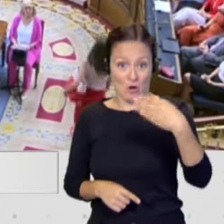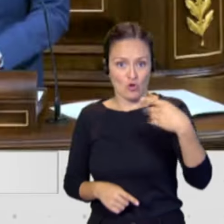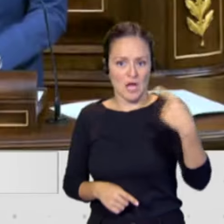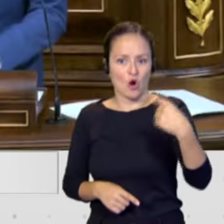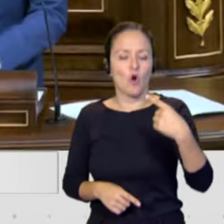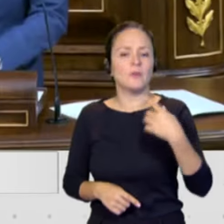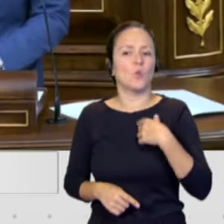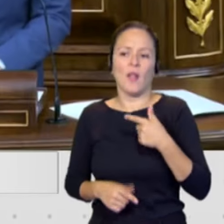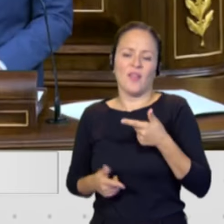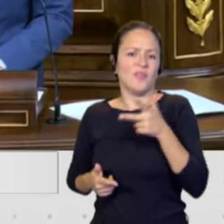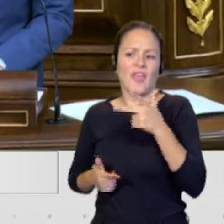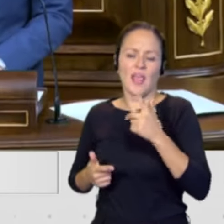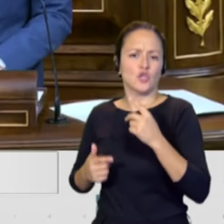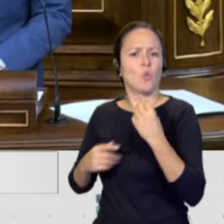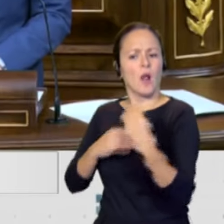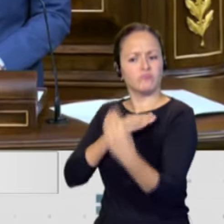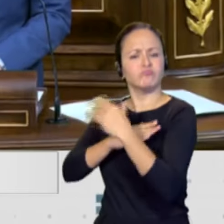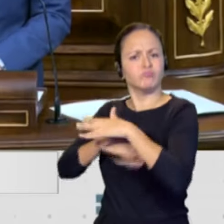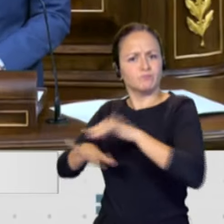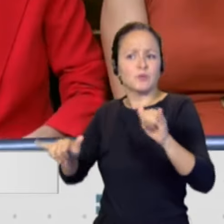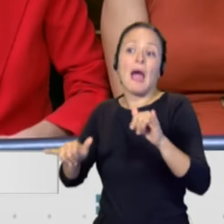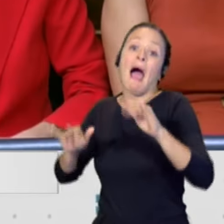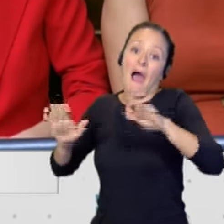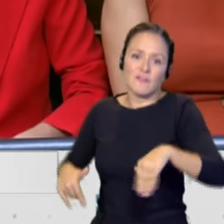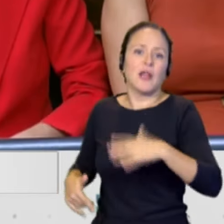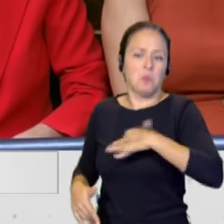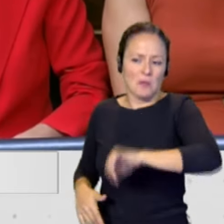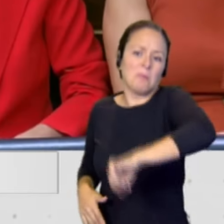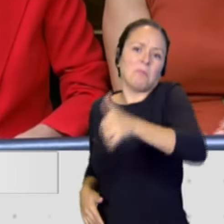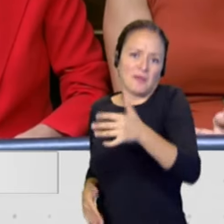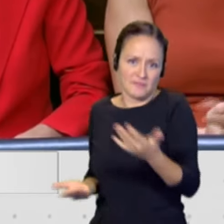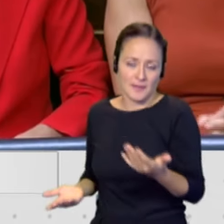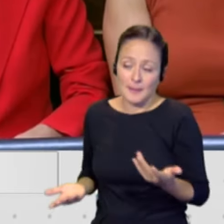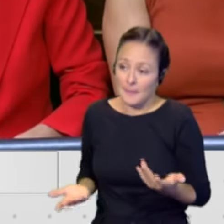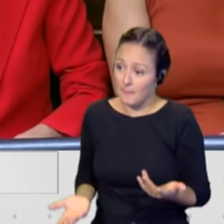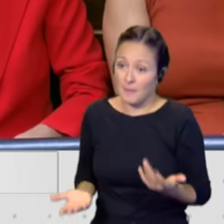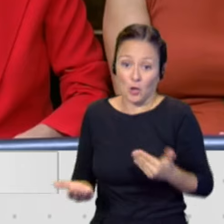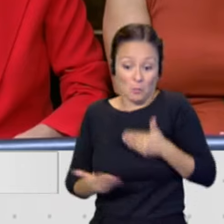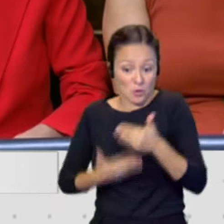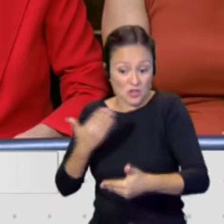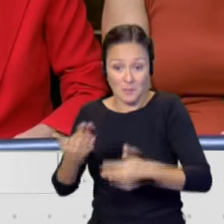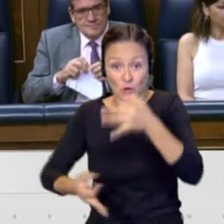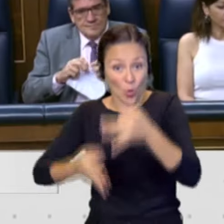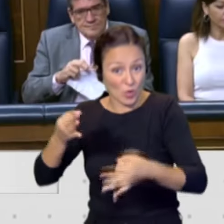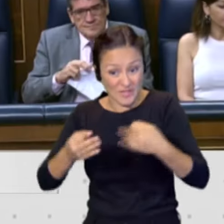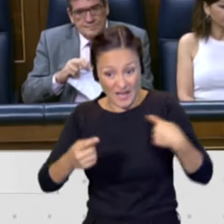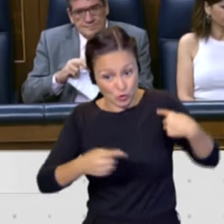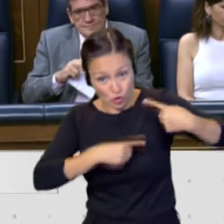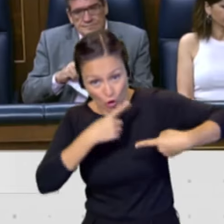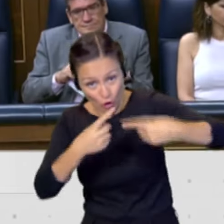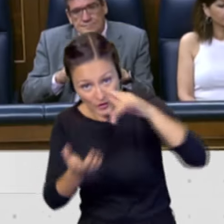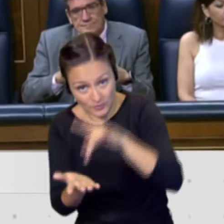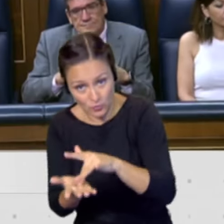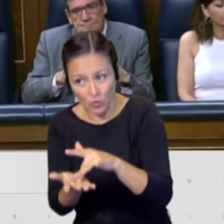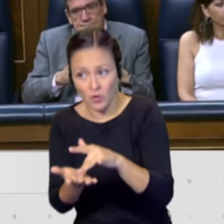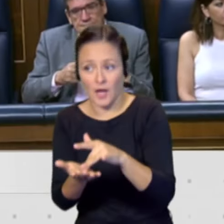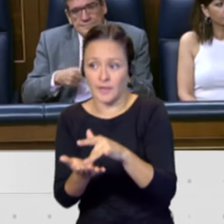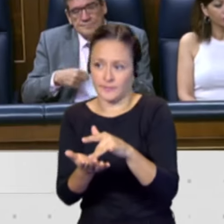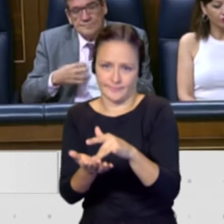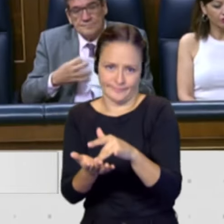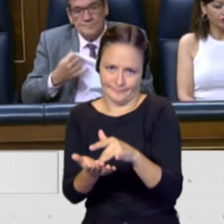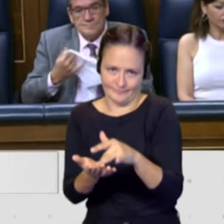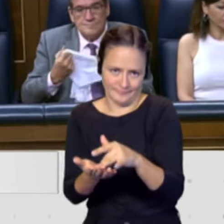resarcimiento Y entonces que sí que se que se aprecie la realidad en la mayoría de los procedimientos judiciales que nos encontramos en el día a día bastante es que